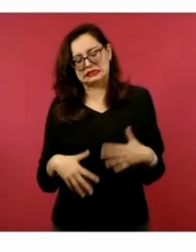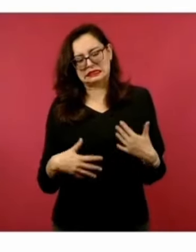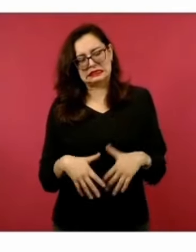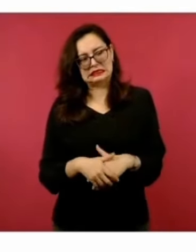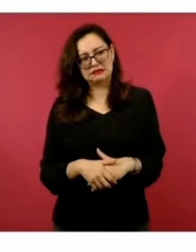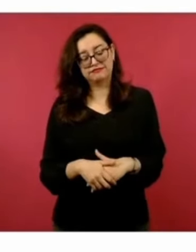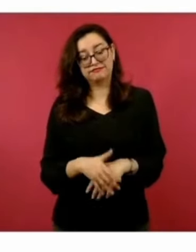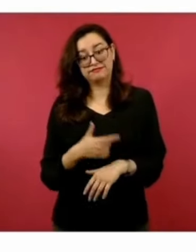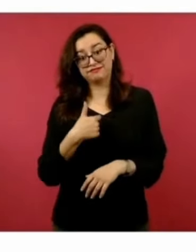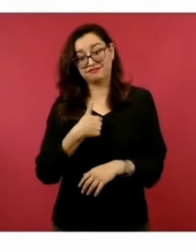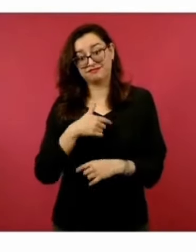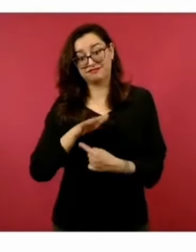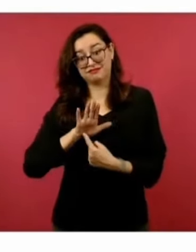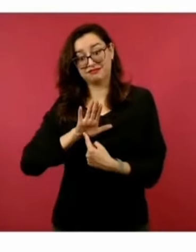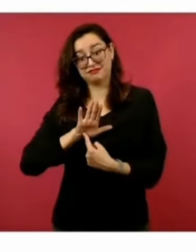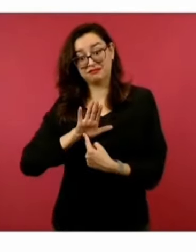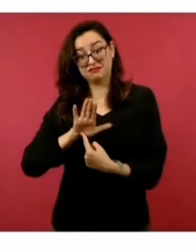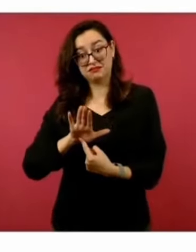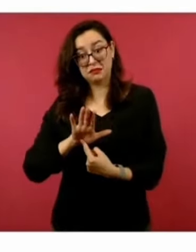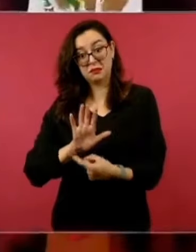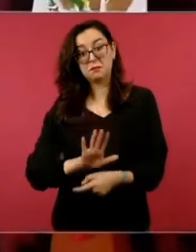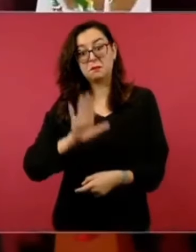echando borra